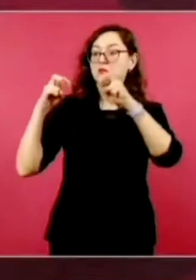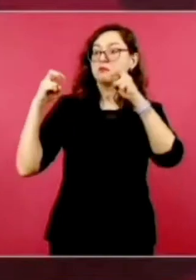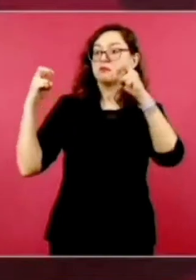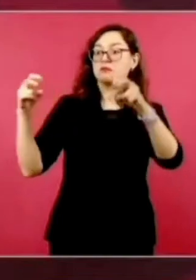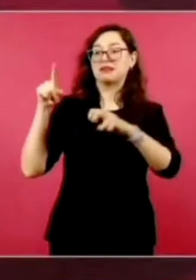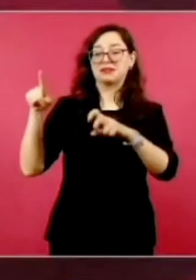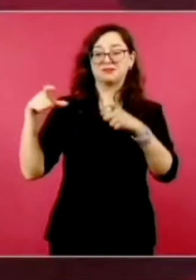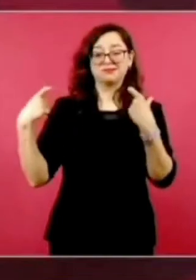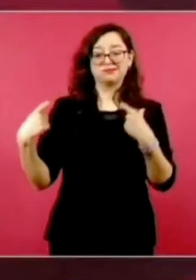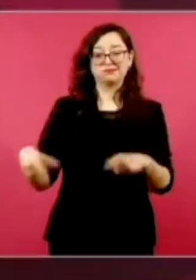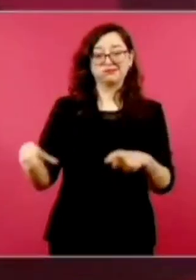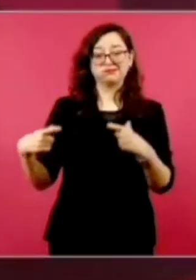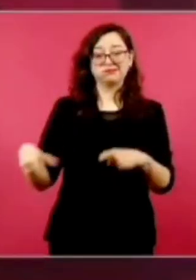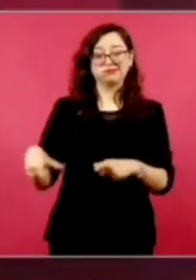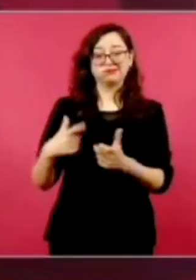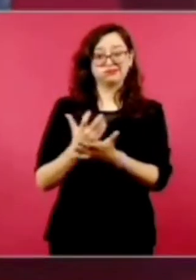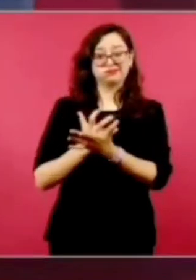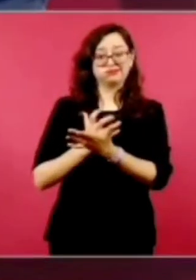que tenían su tarjeta